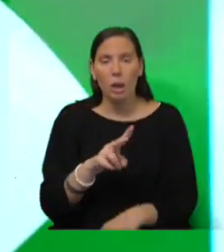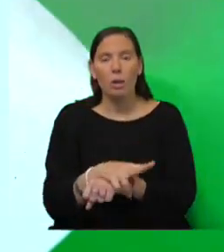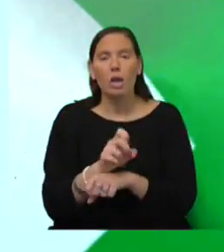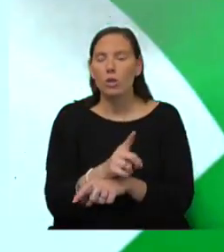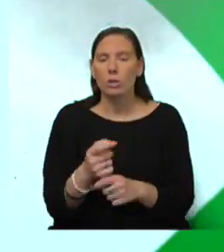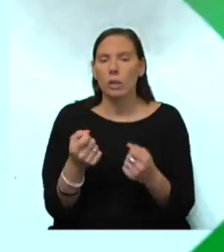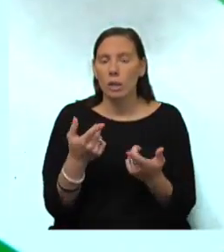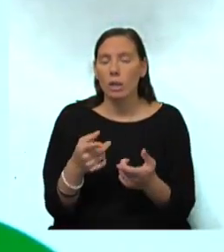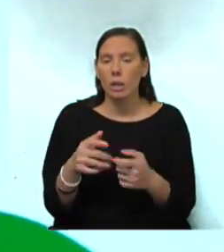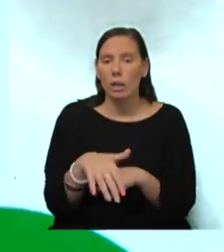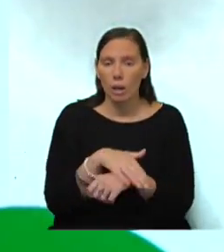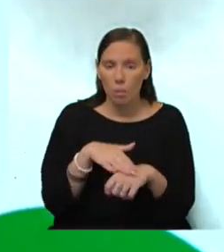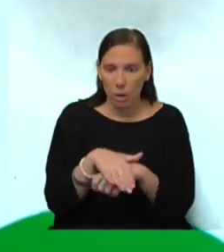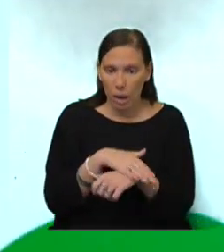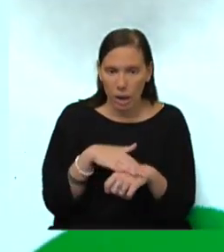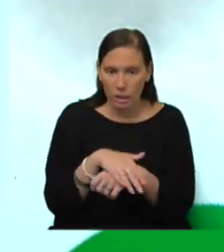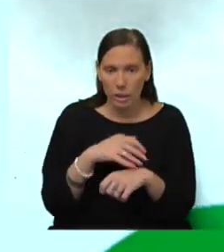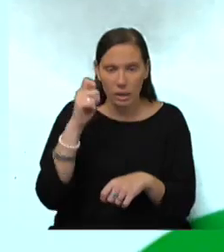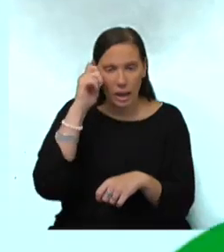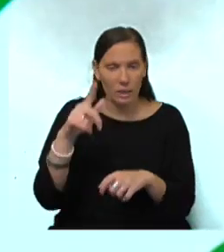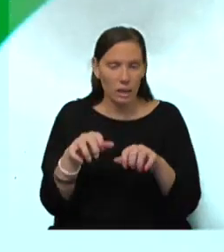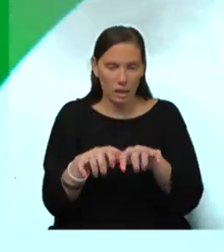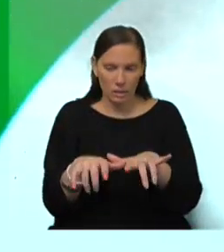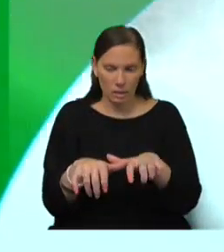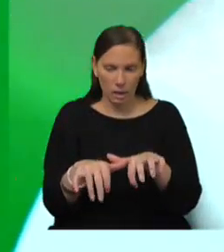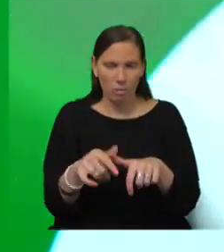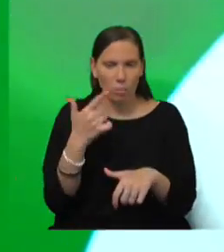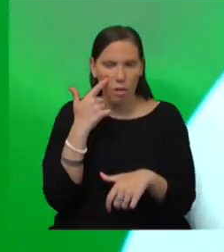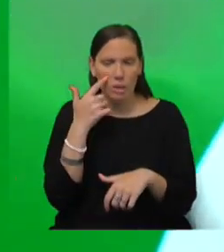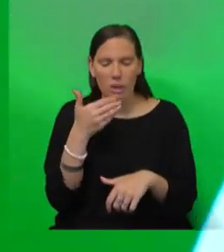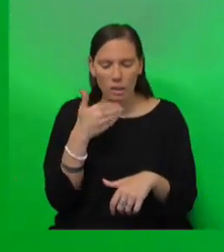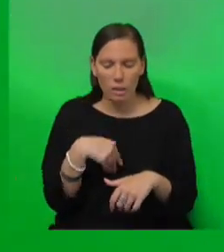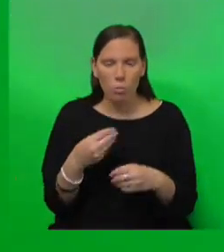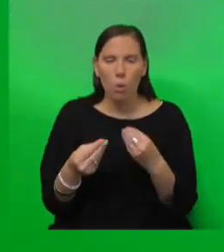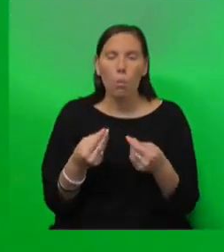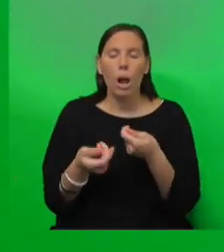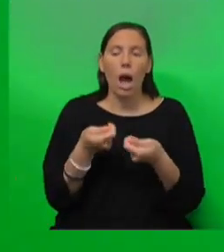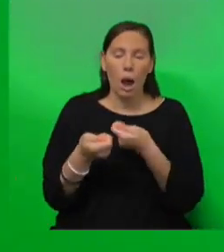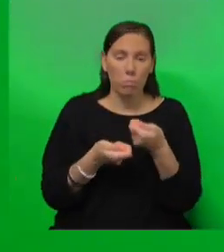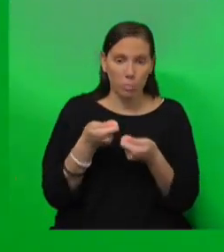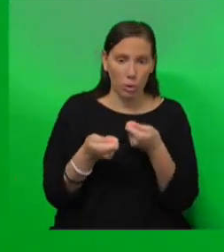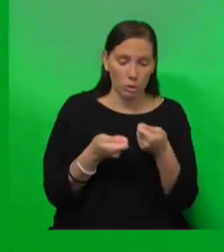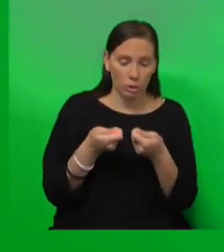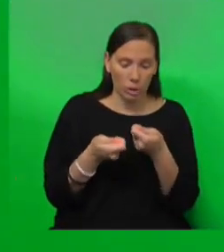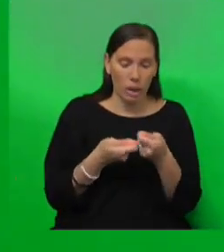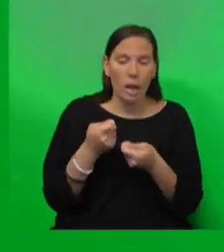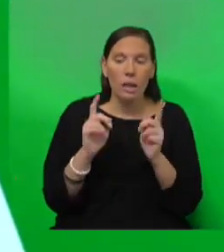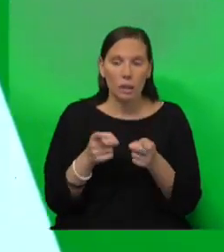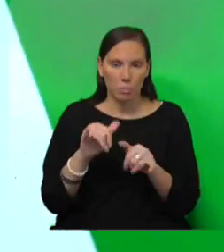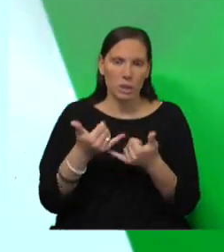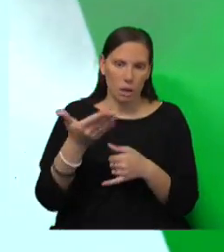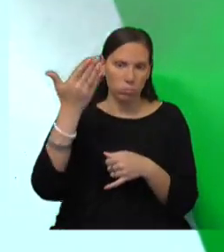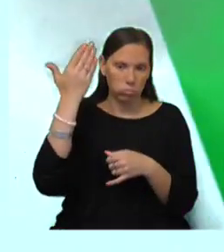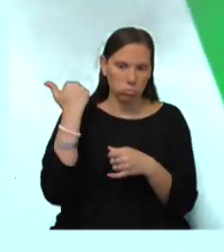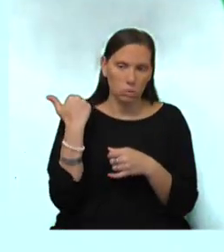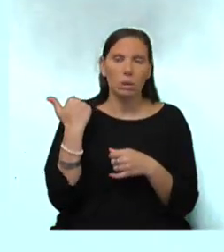bases de la Inteligencia artificial vamos a tratar de entender un poquito más Cuál fue el aporte de ellos eh También hace bastante tiempo